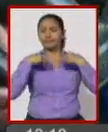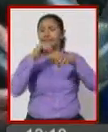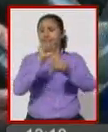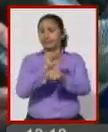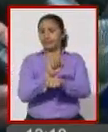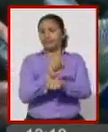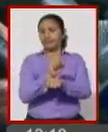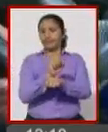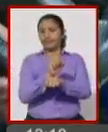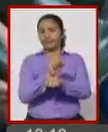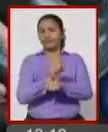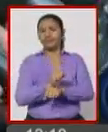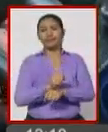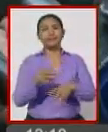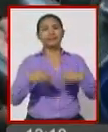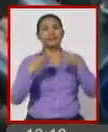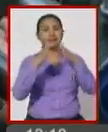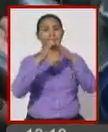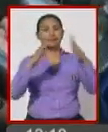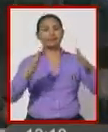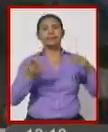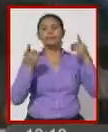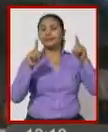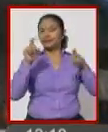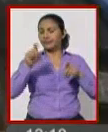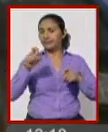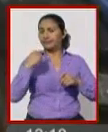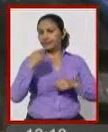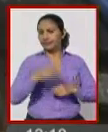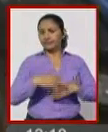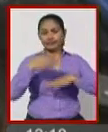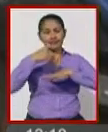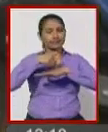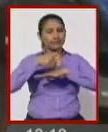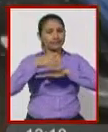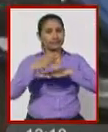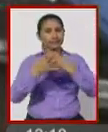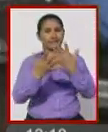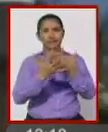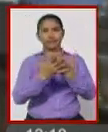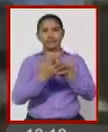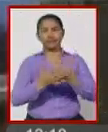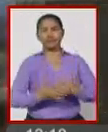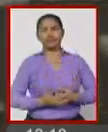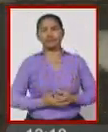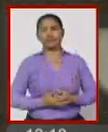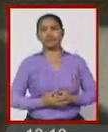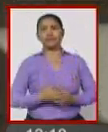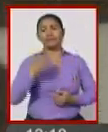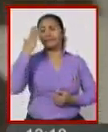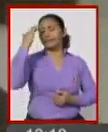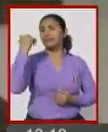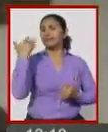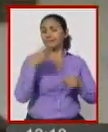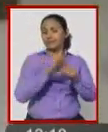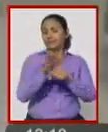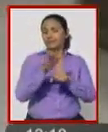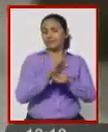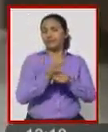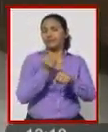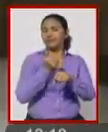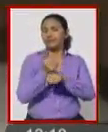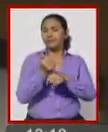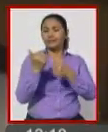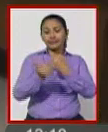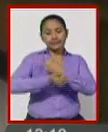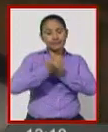detención preventiva, ha emitido domiciliaria, cuando él debería haberlo enviado a la cárcel pertinente, porque había suficientes indicios,